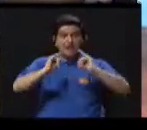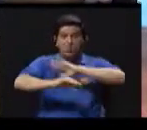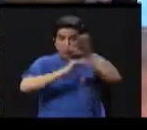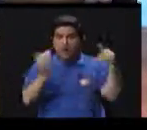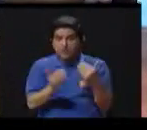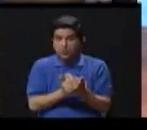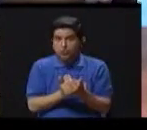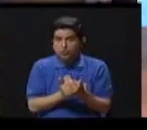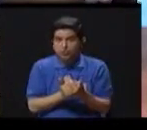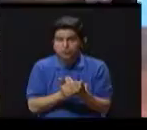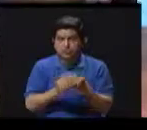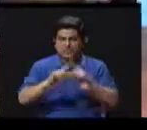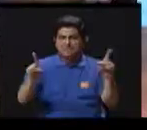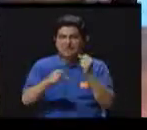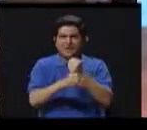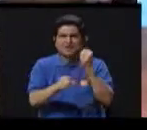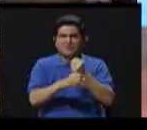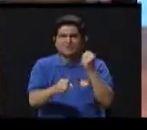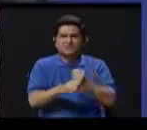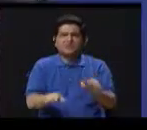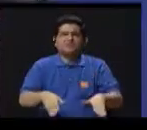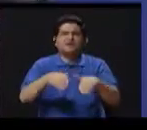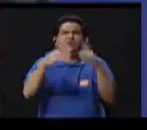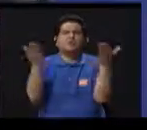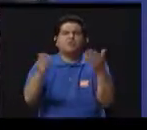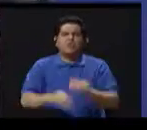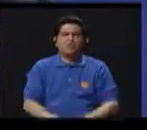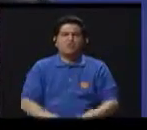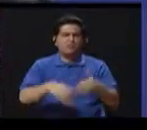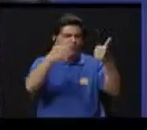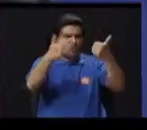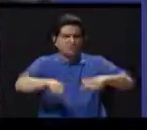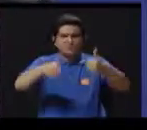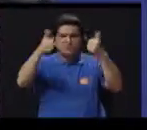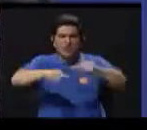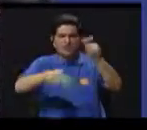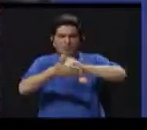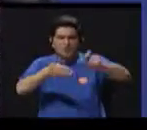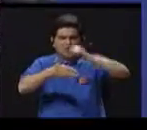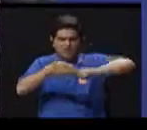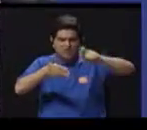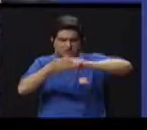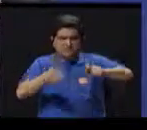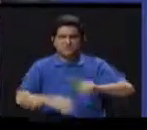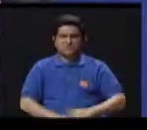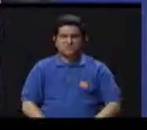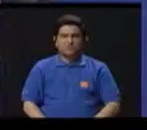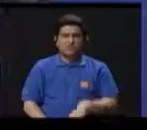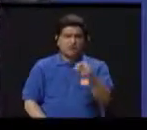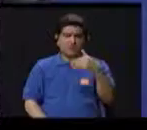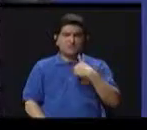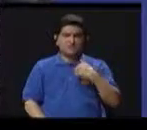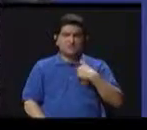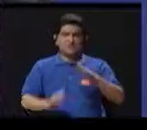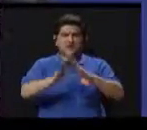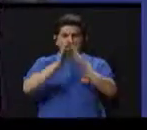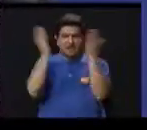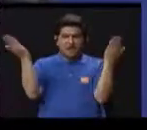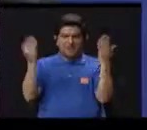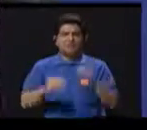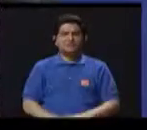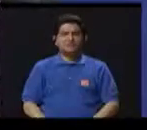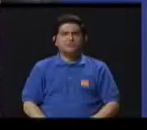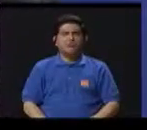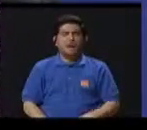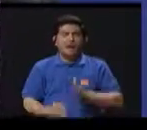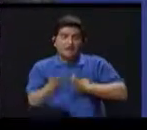todos, pero ¿cómo fue el trabajo, digamos, de ponerse de acuerdo con la escuela para que ustedes tuvieran esta apertura de poder